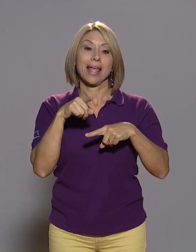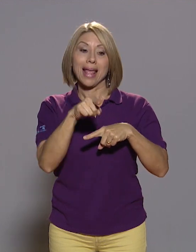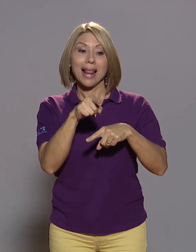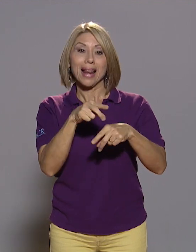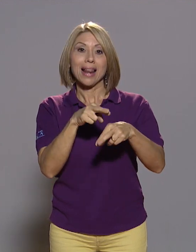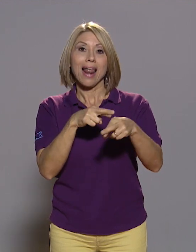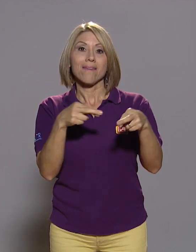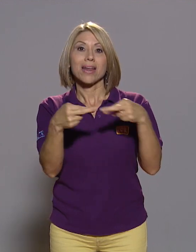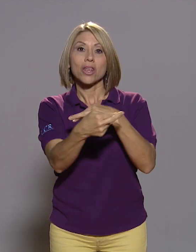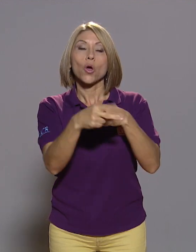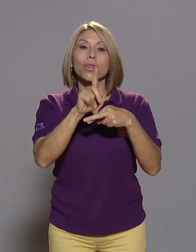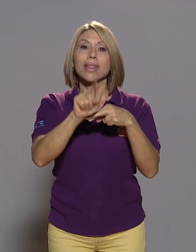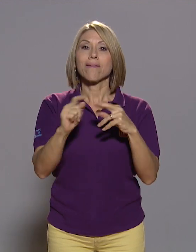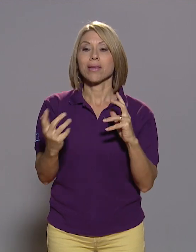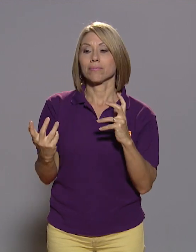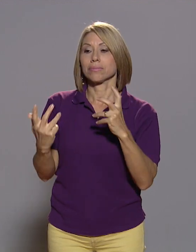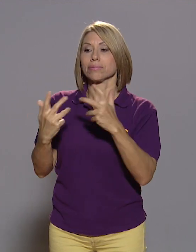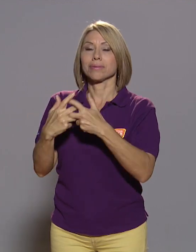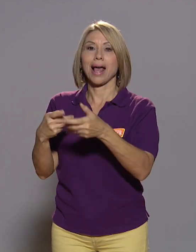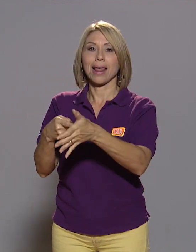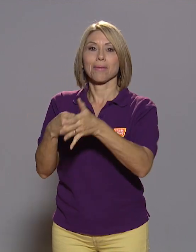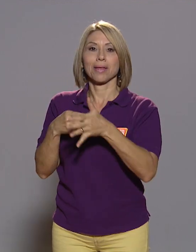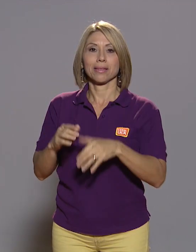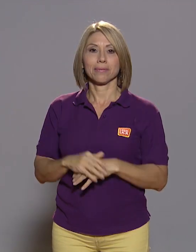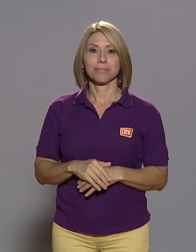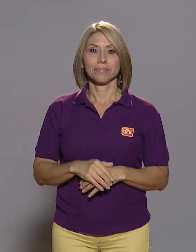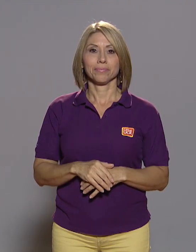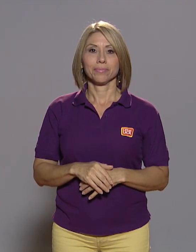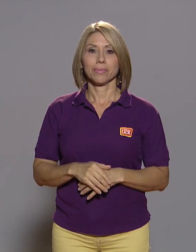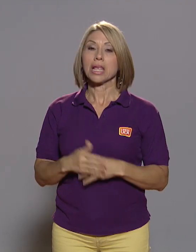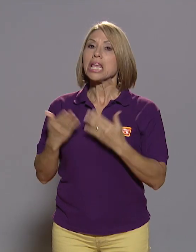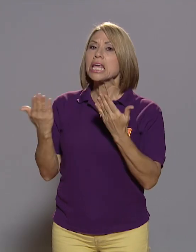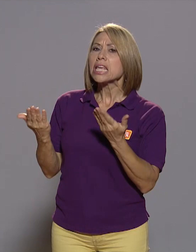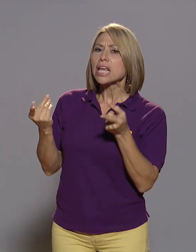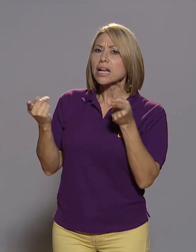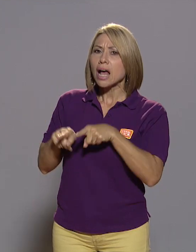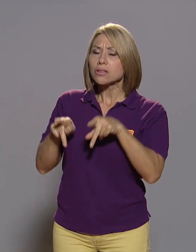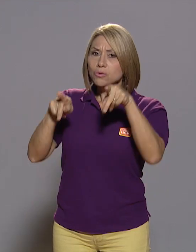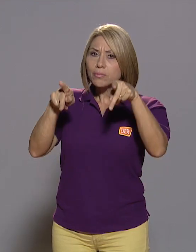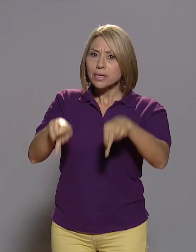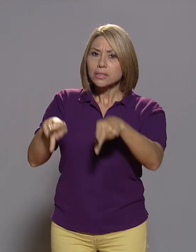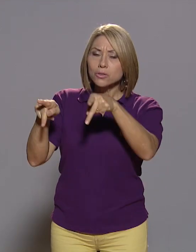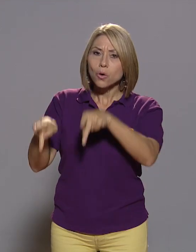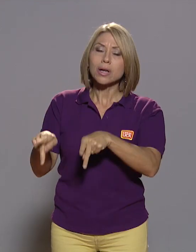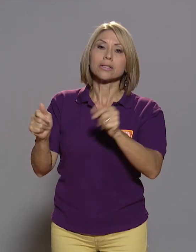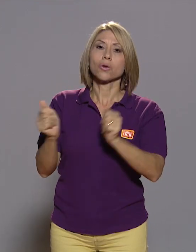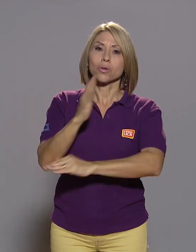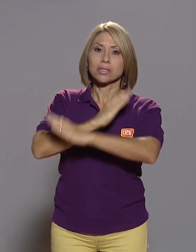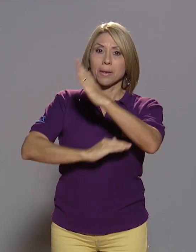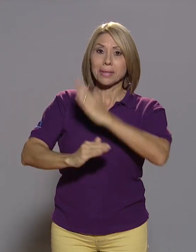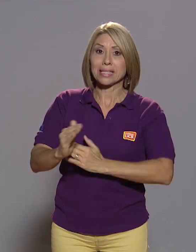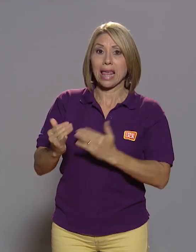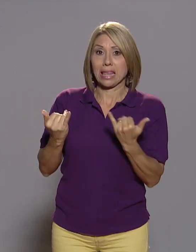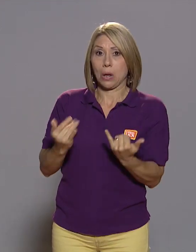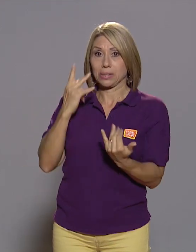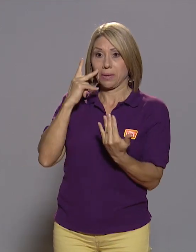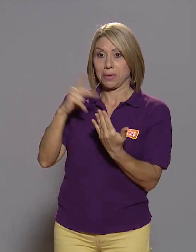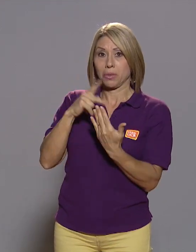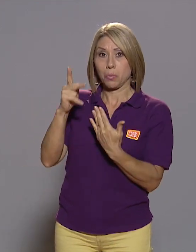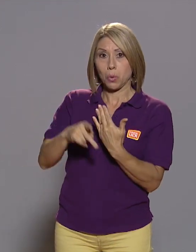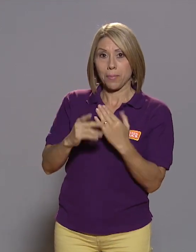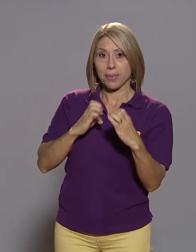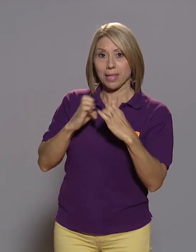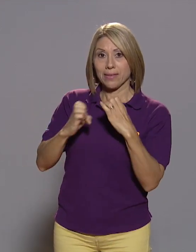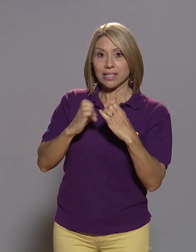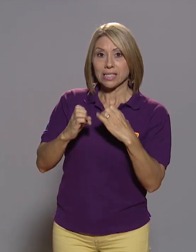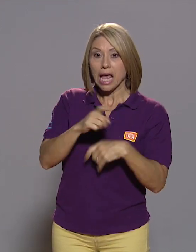a la demanda. Y en el caso, María Eugenia, de las personas con discapacidad que están sintonizando esta entrevista,